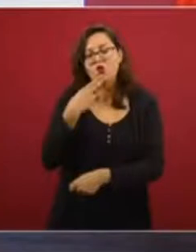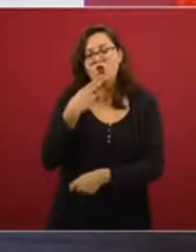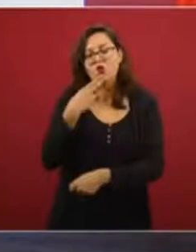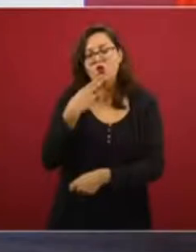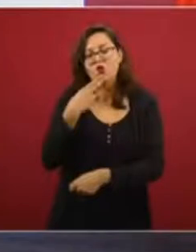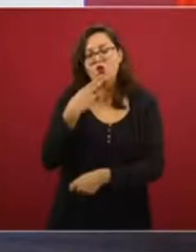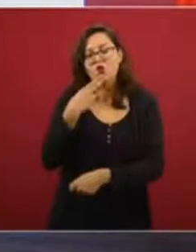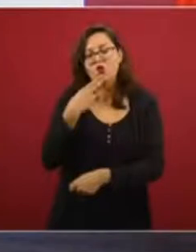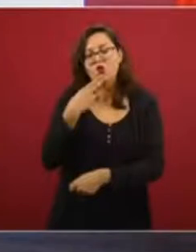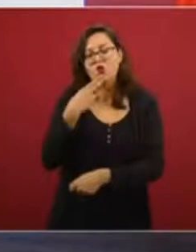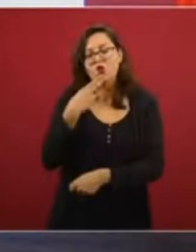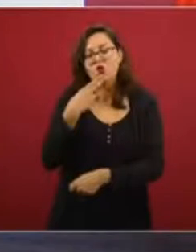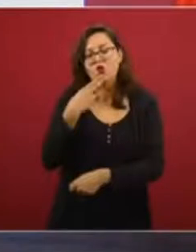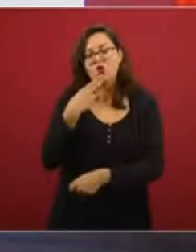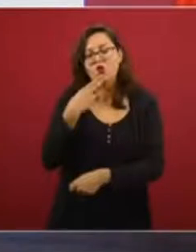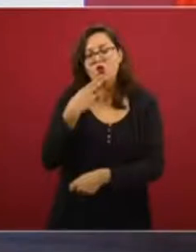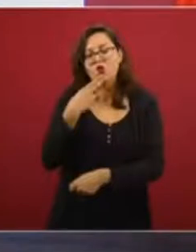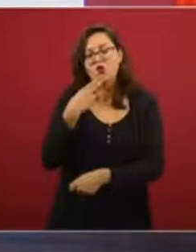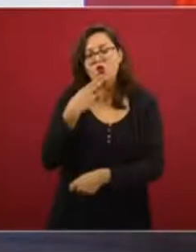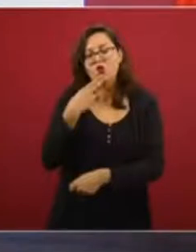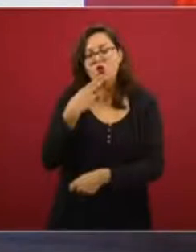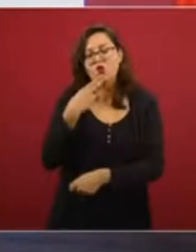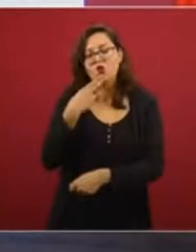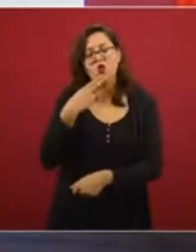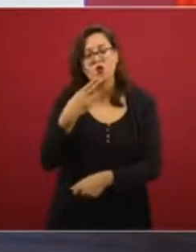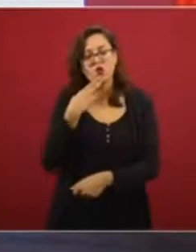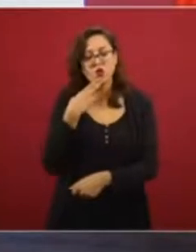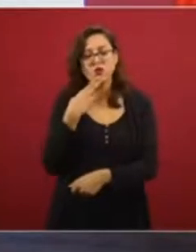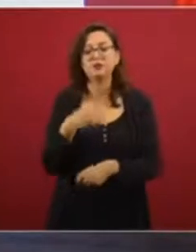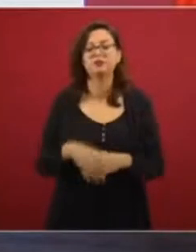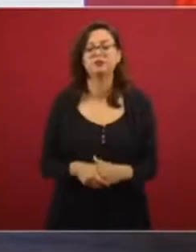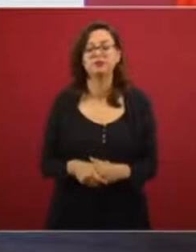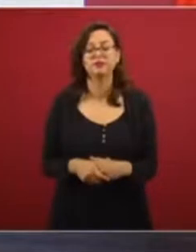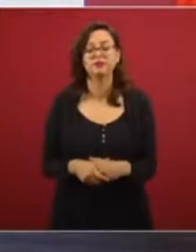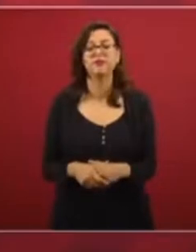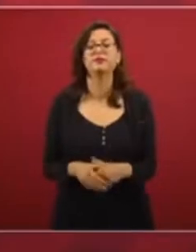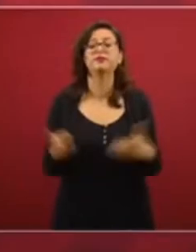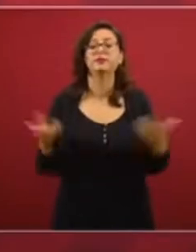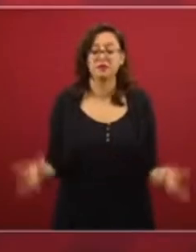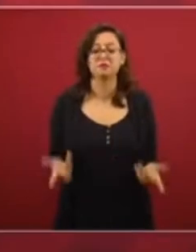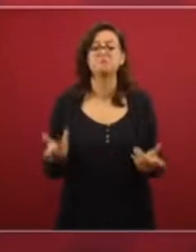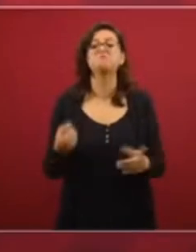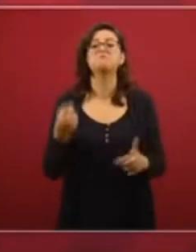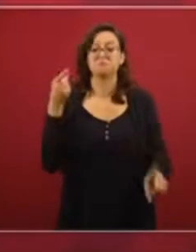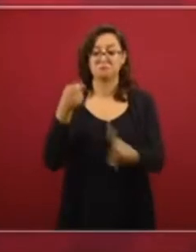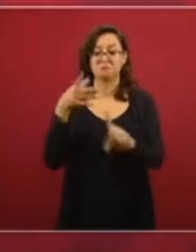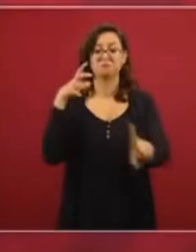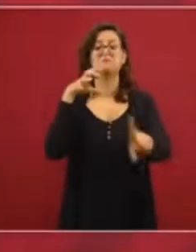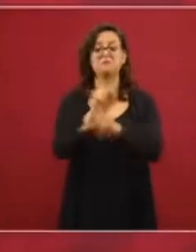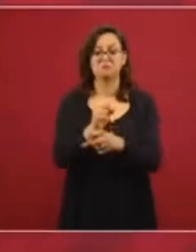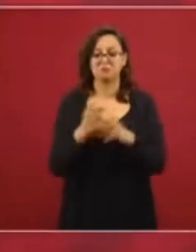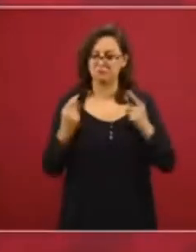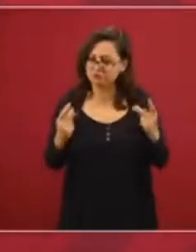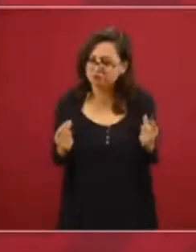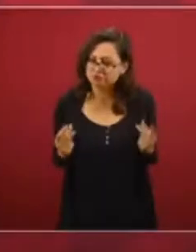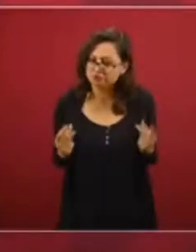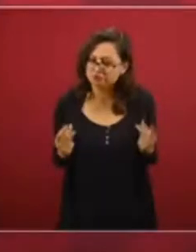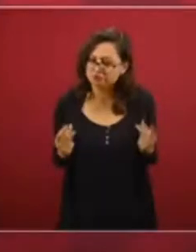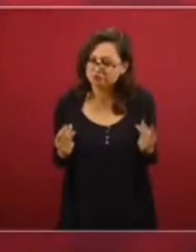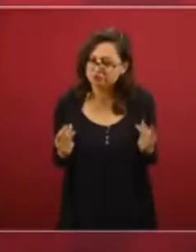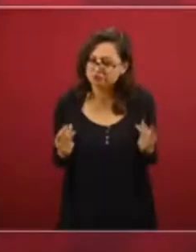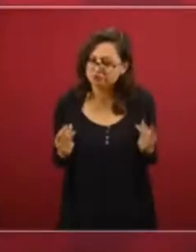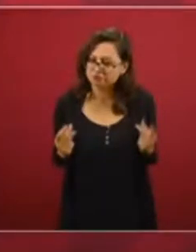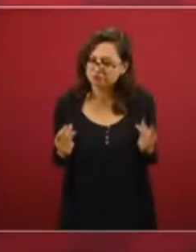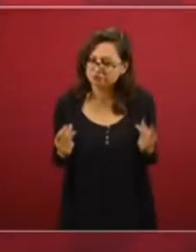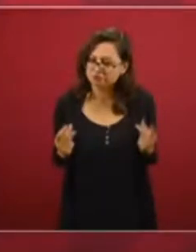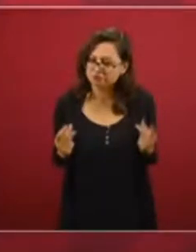was left unattended in health centers. Y esto lo logramos afortunadamente en la velocidad necesaria. And